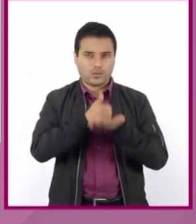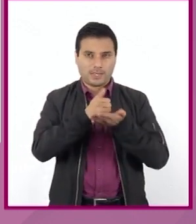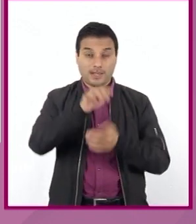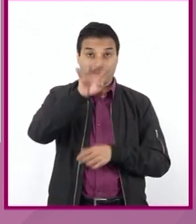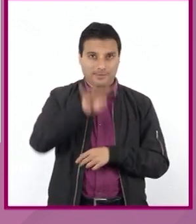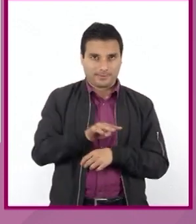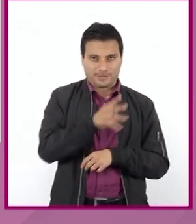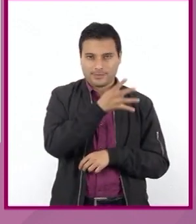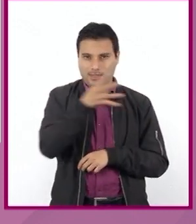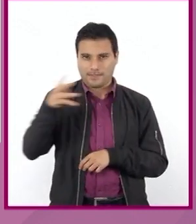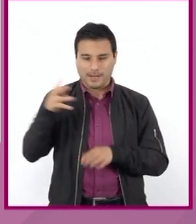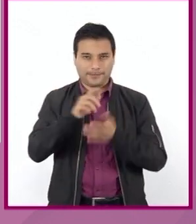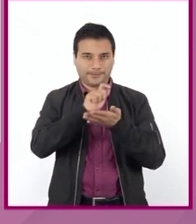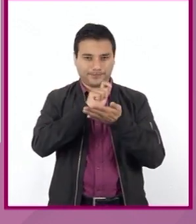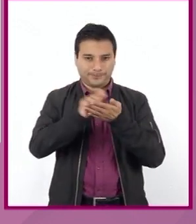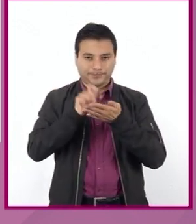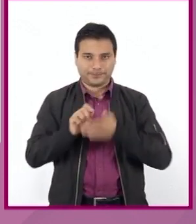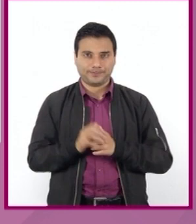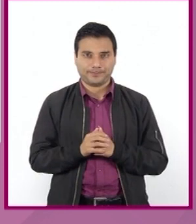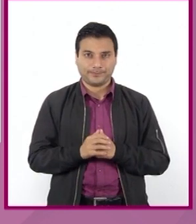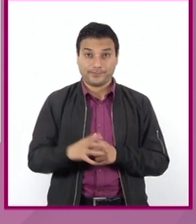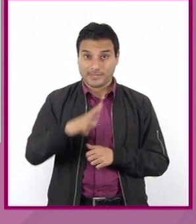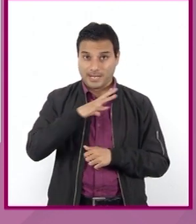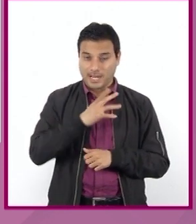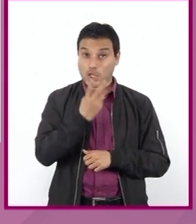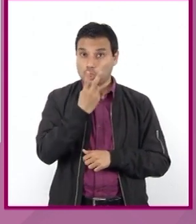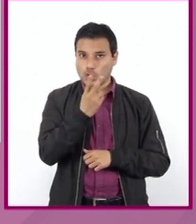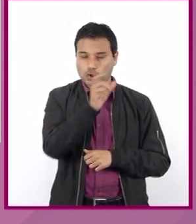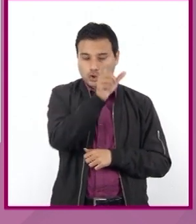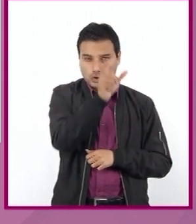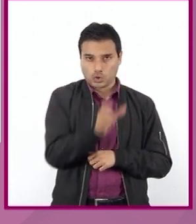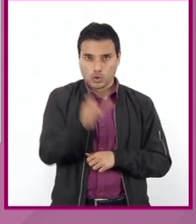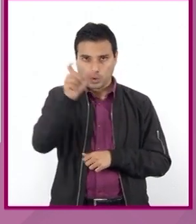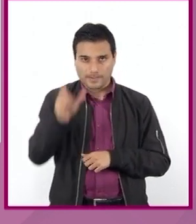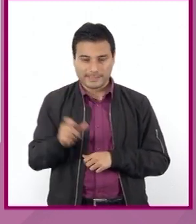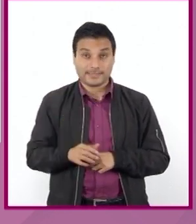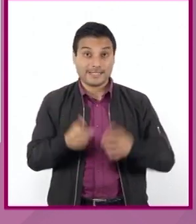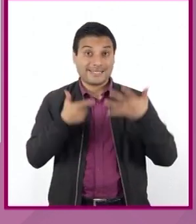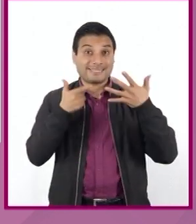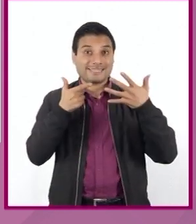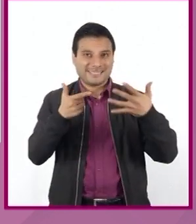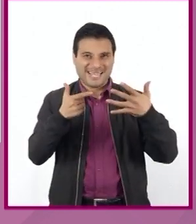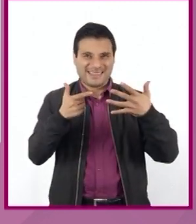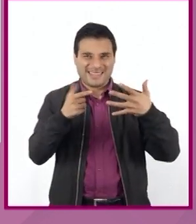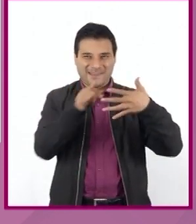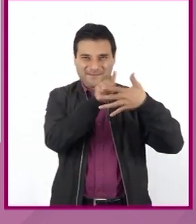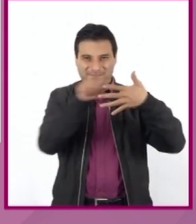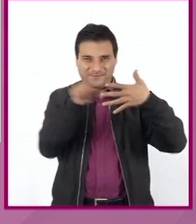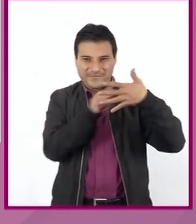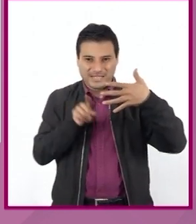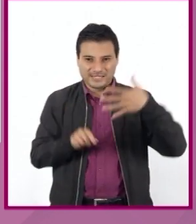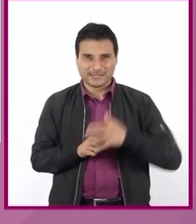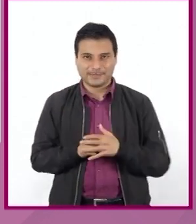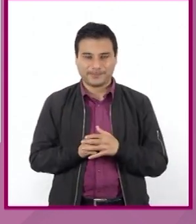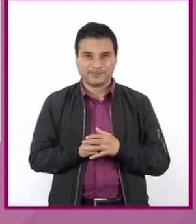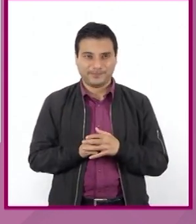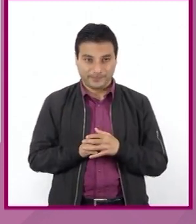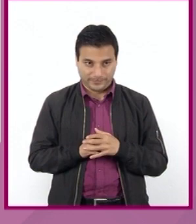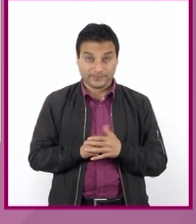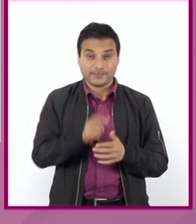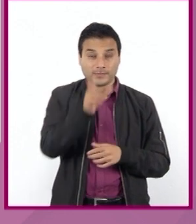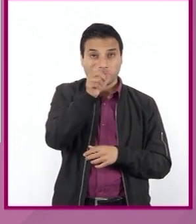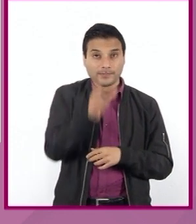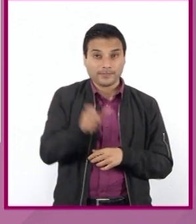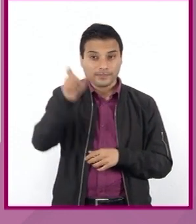datos. La tabla está formada por 2 columnas y 7 filas. En cada columna se han registrado